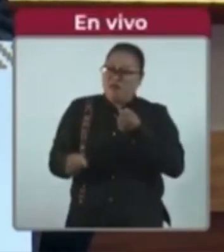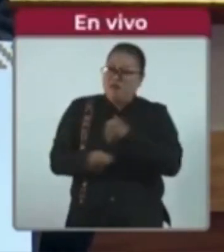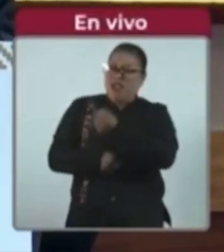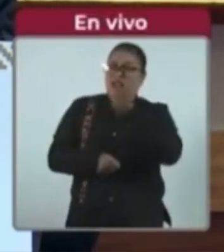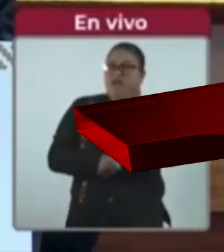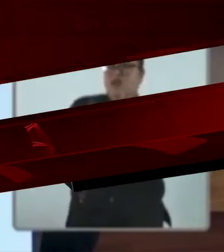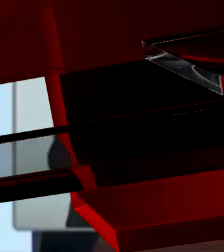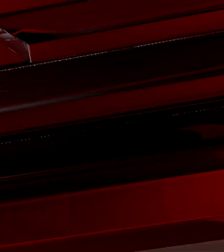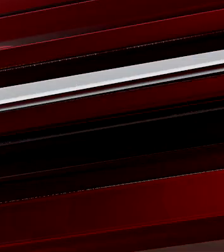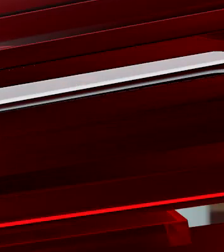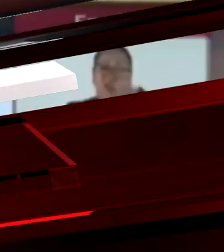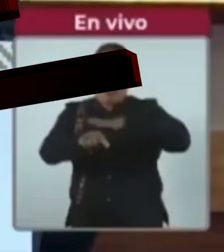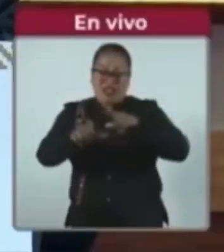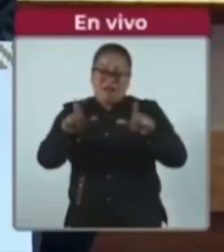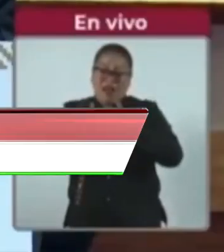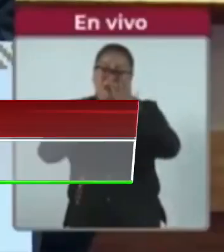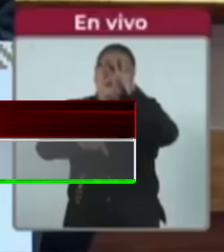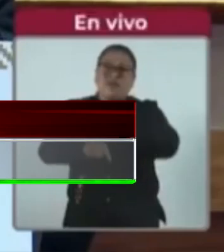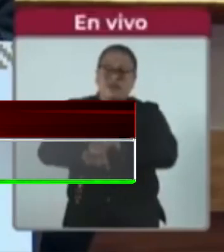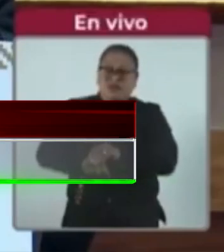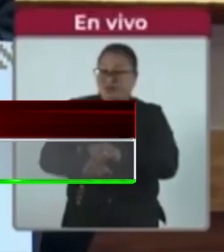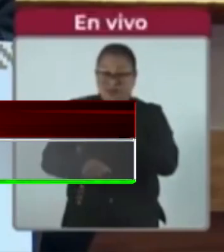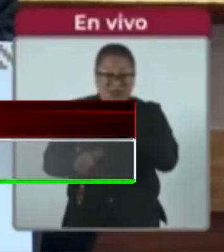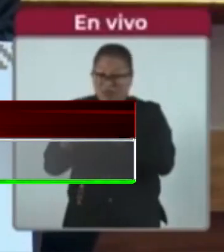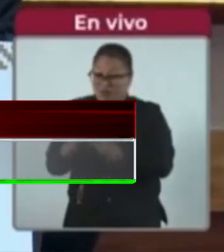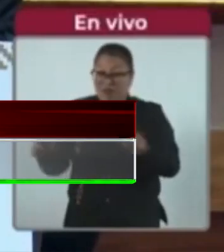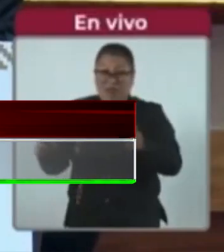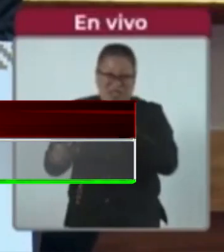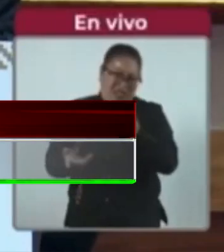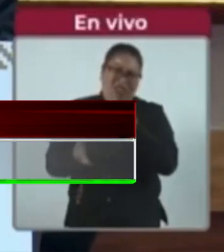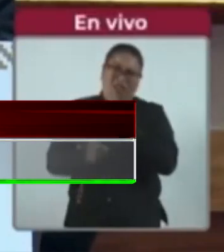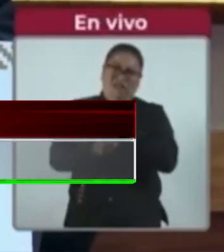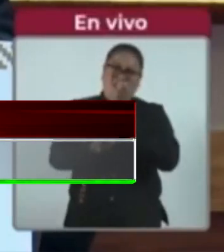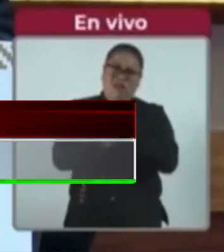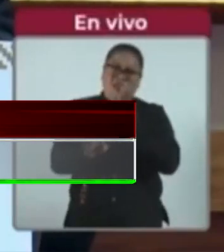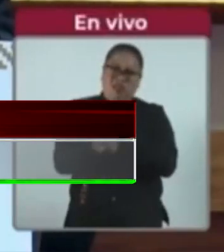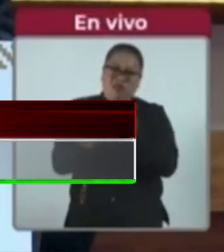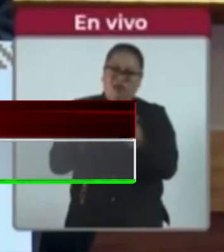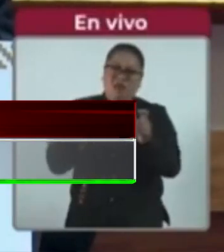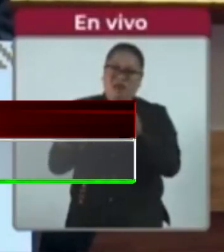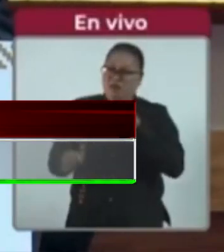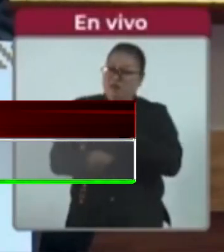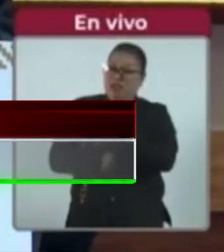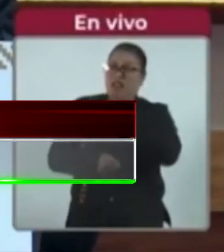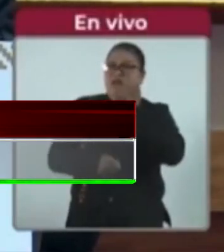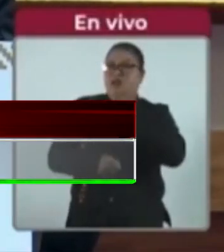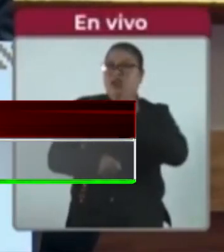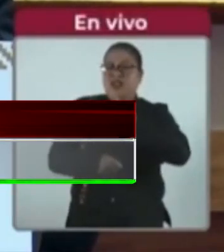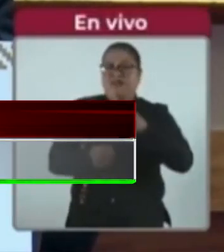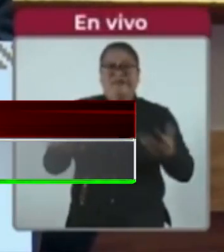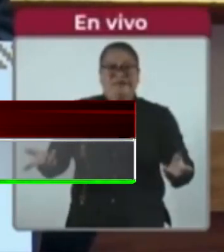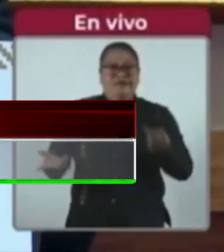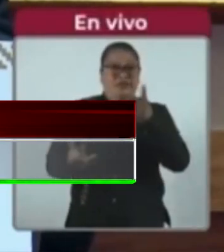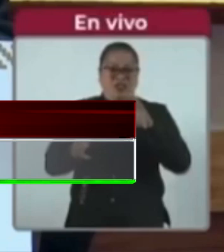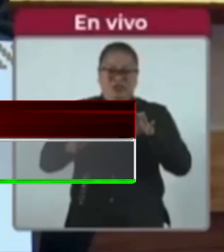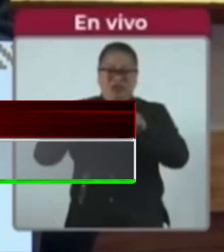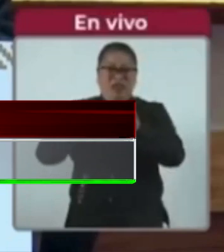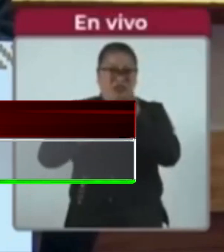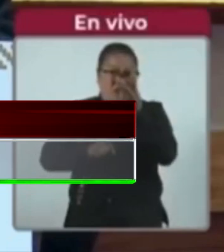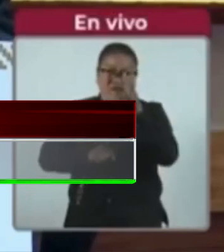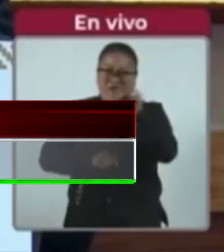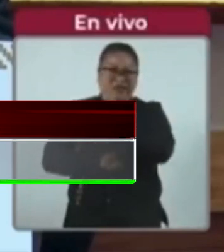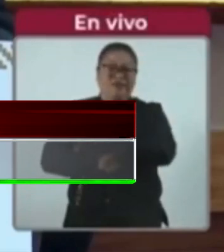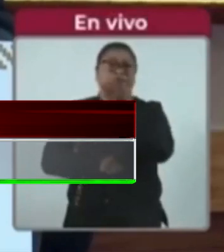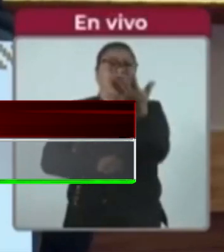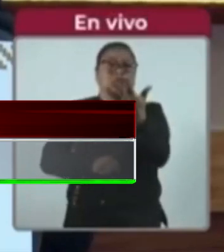del Gobierno Federal. Y bloquean el Citibus, agreden a una señora y no hay 2 detenidos, hay 5 y están sujetos